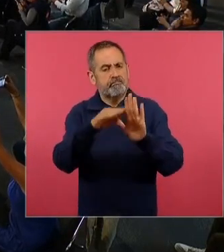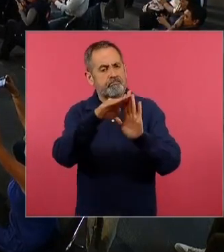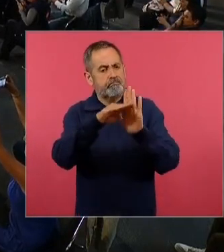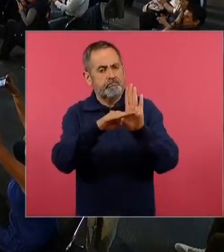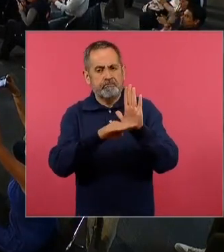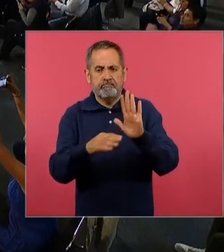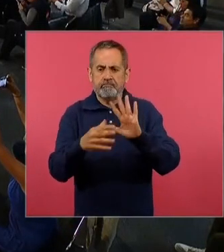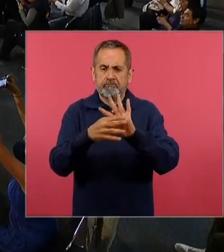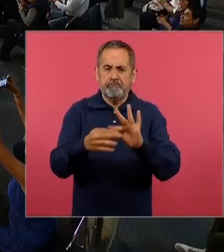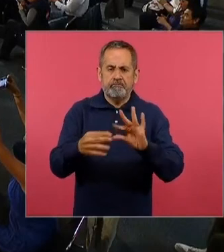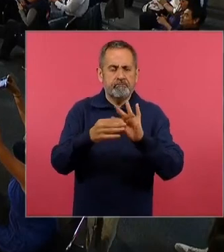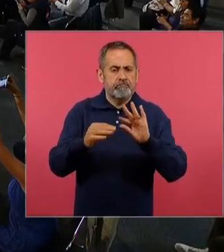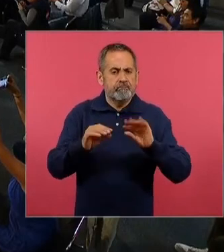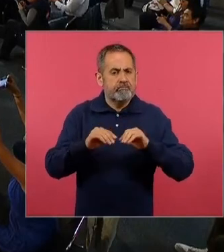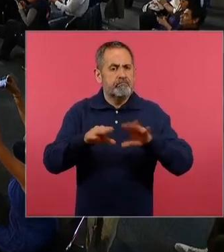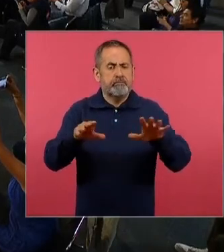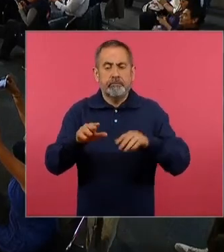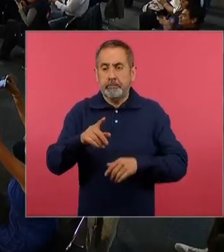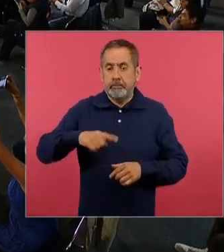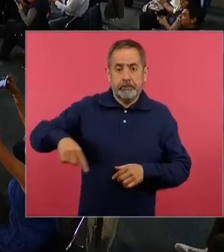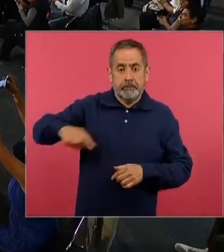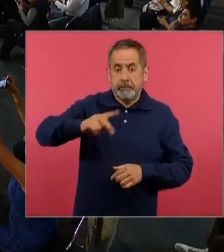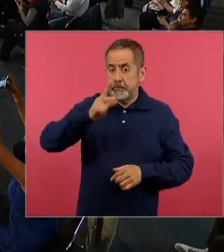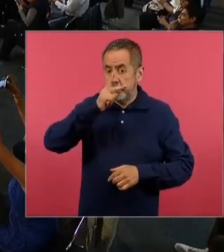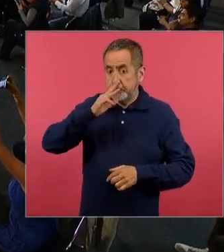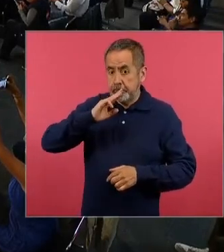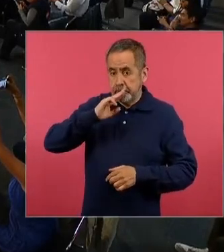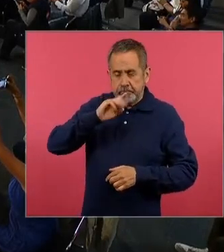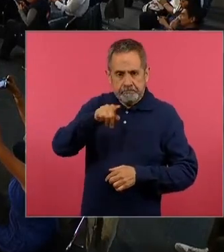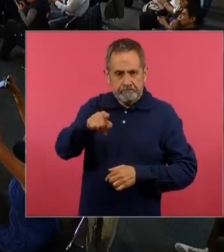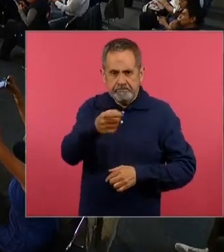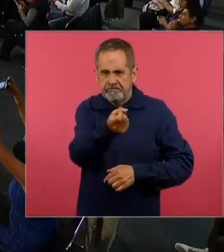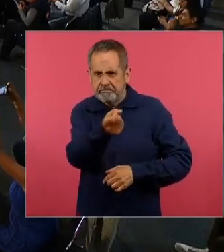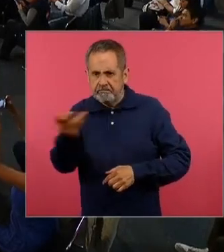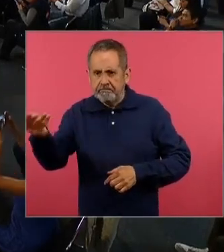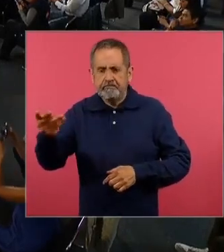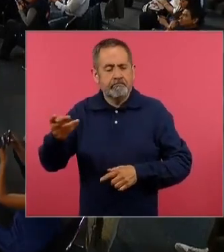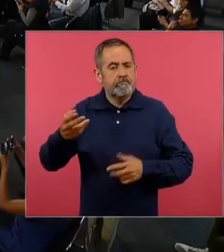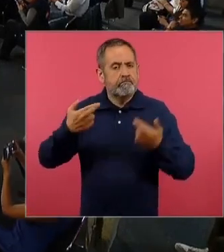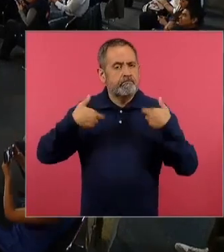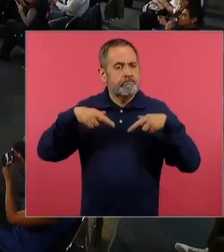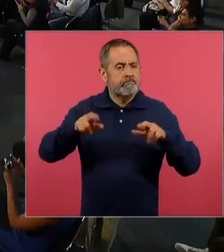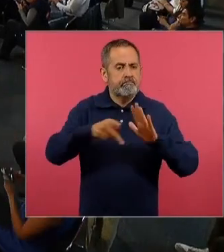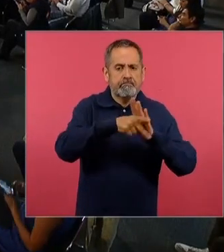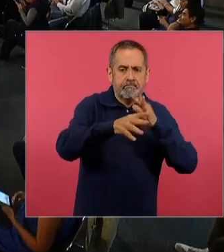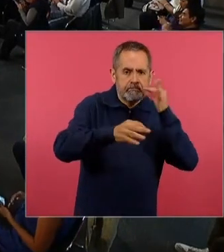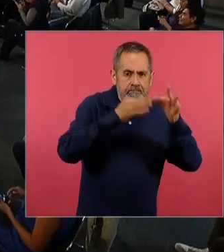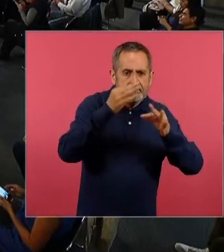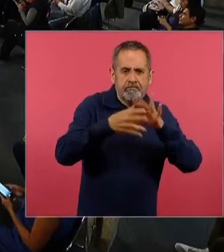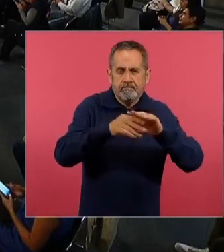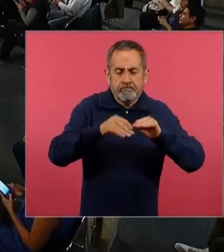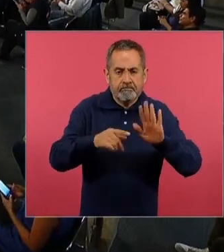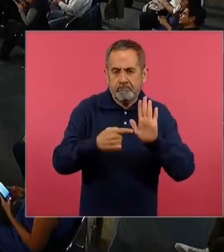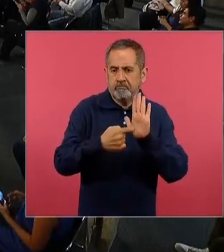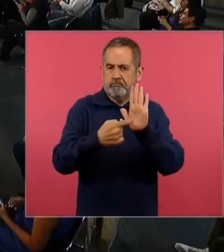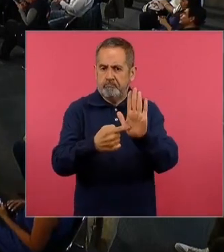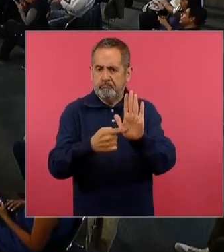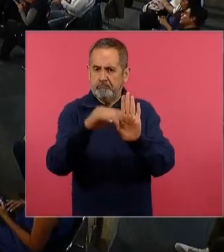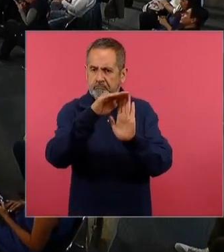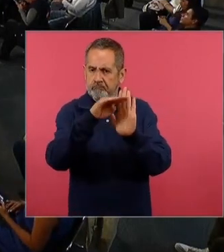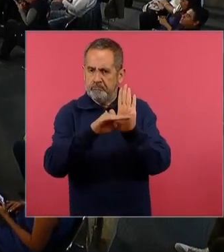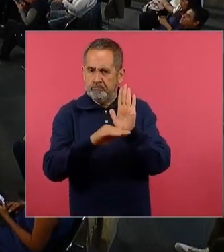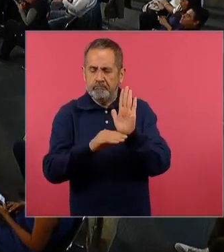la ciudadanía, a madres y padres de familia, a ustedes, representantes de los medios de comunicación,